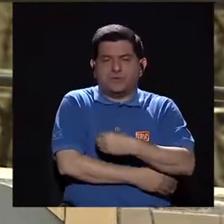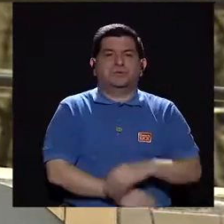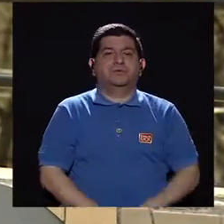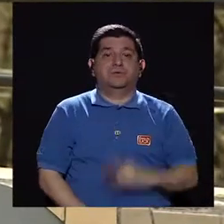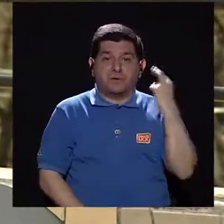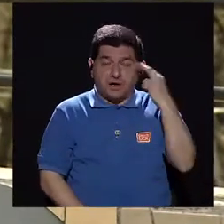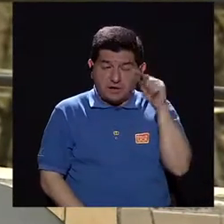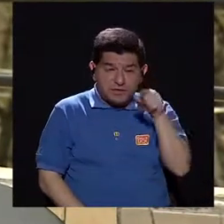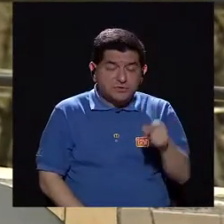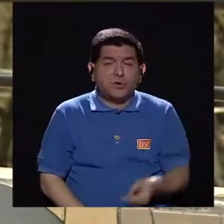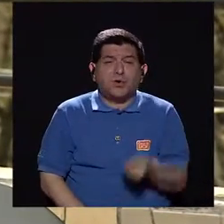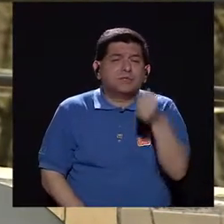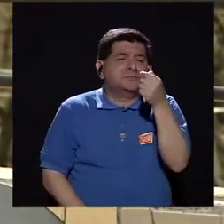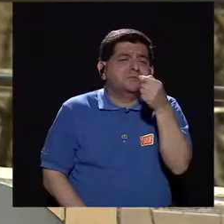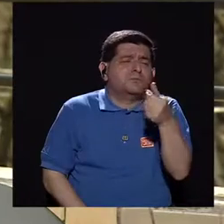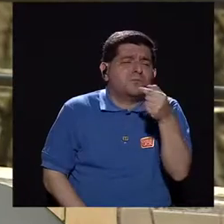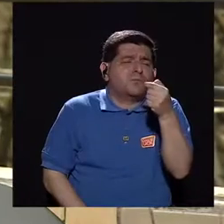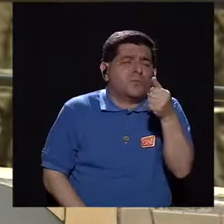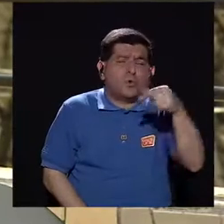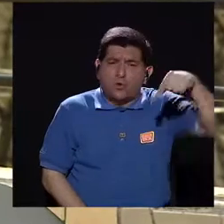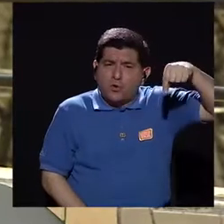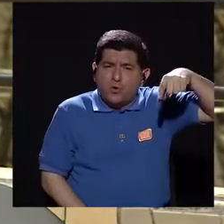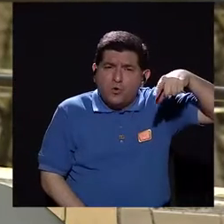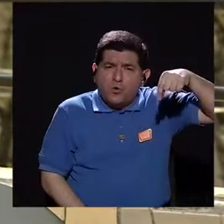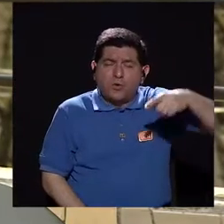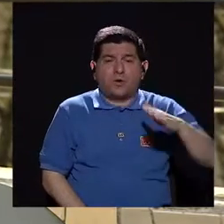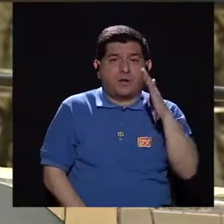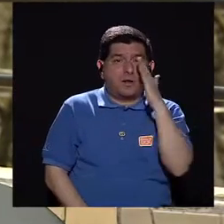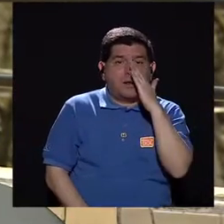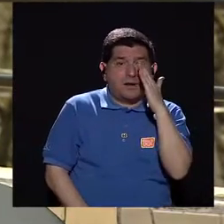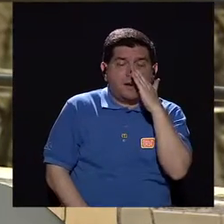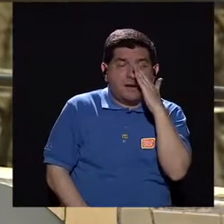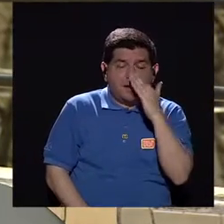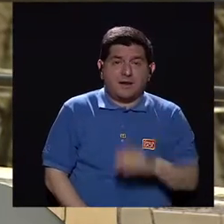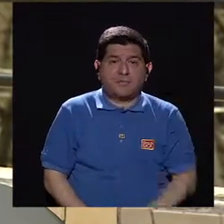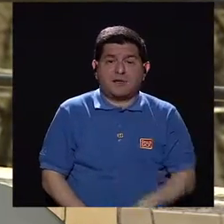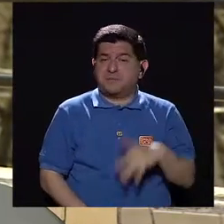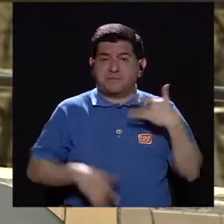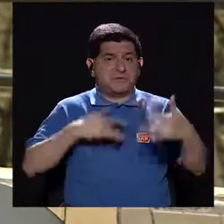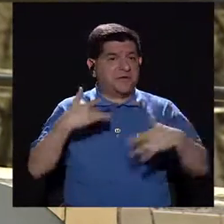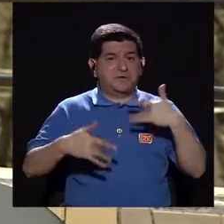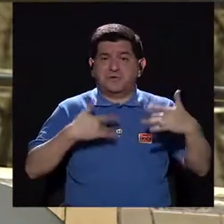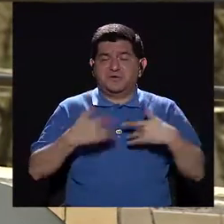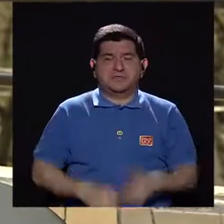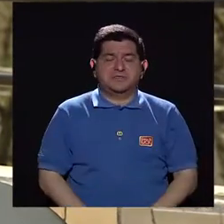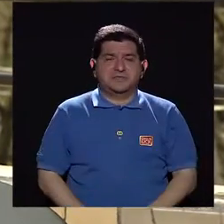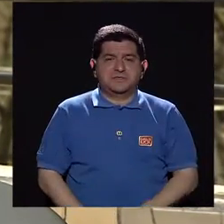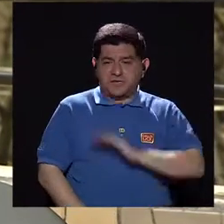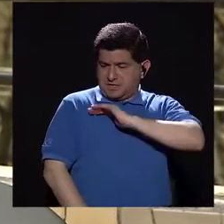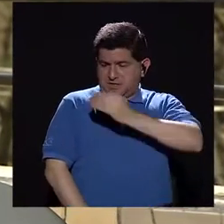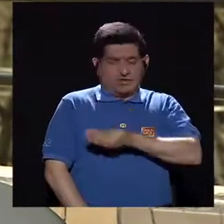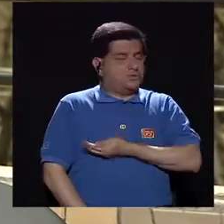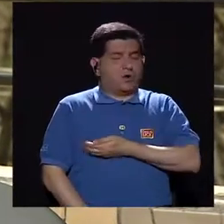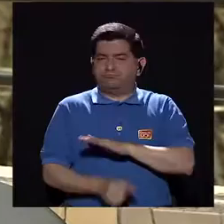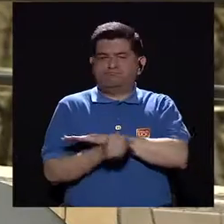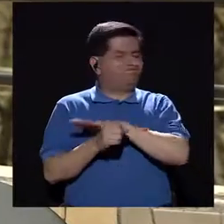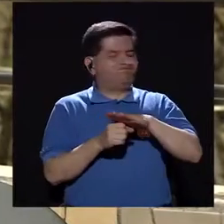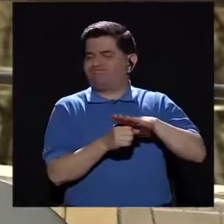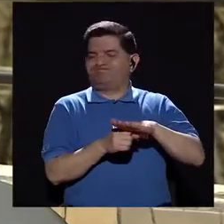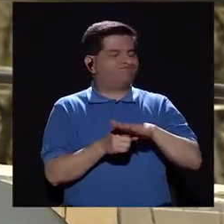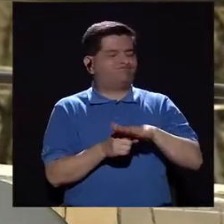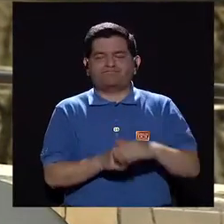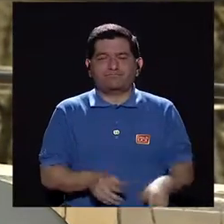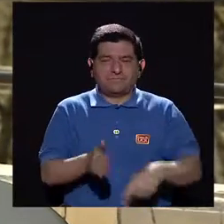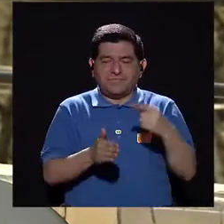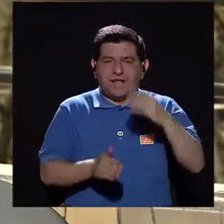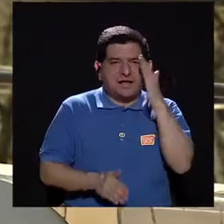pegado 24 horas porque como se produce gotitas, la mamá tiene que ser muy no constante. Va a sentir los pechos. O sea, los pechos de mamá no están